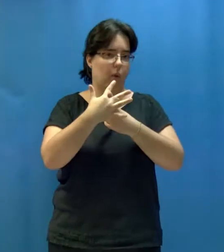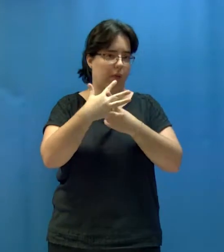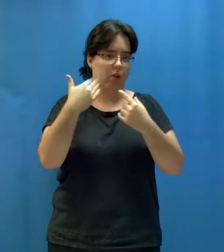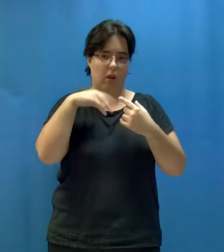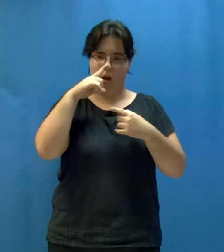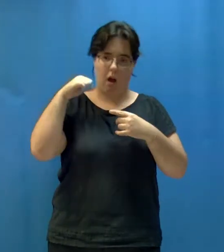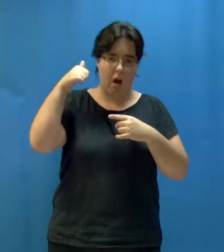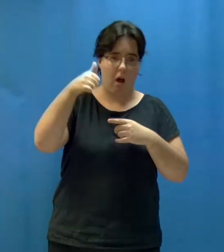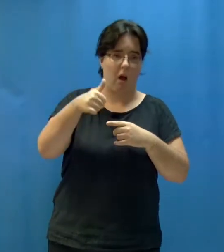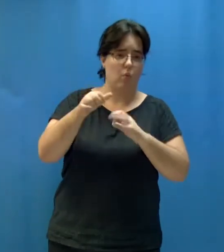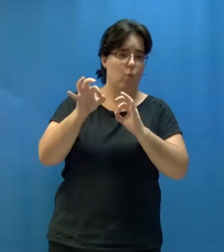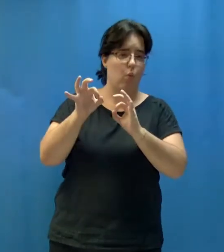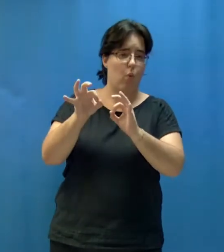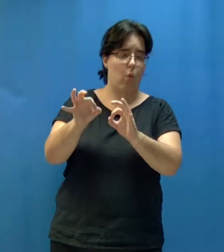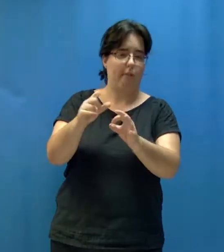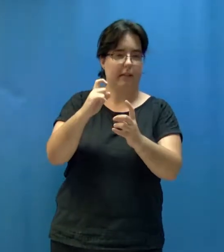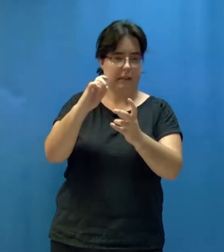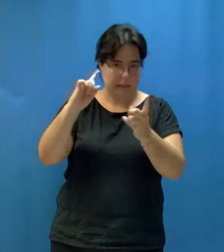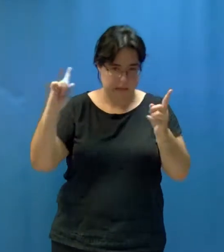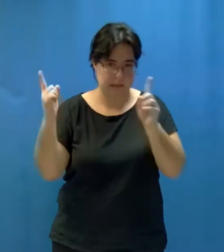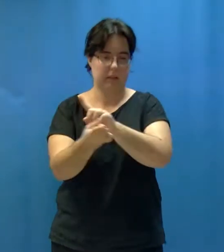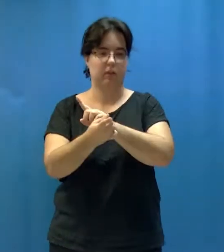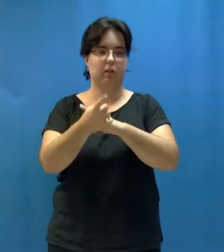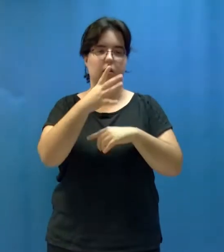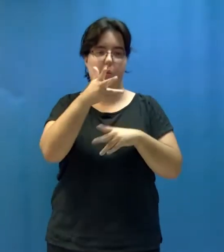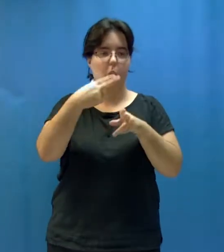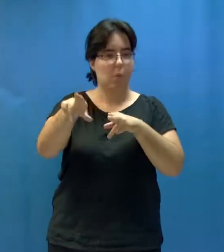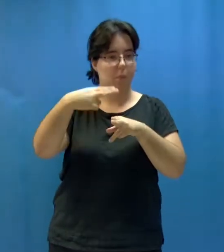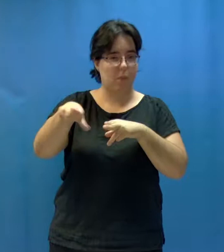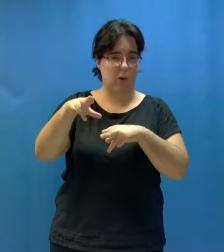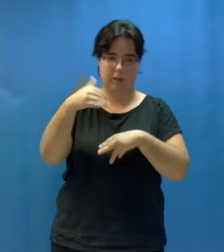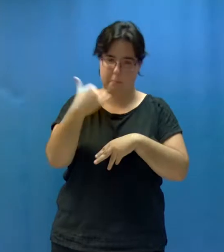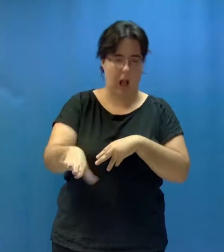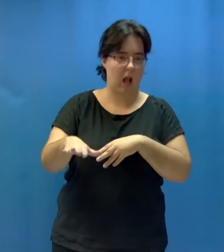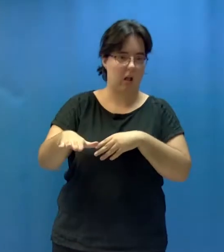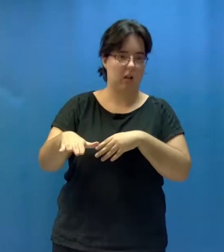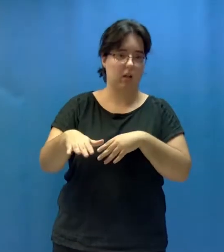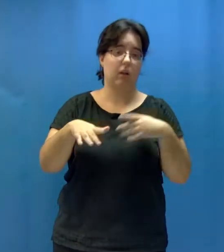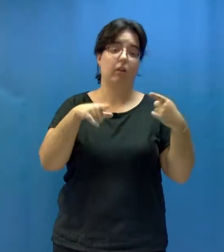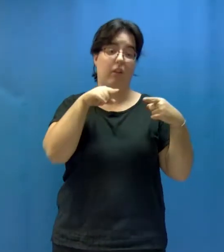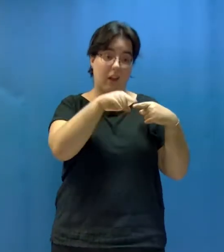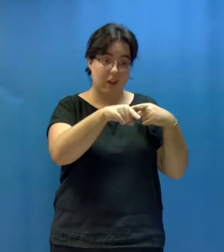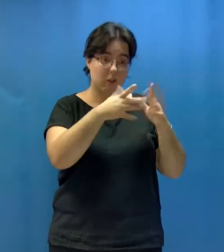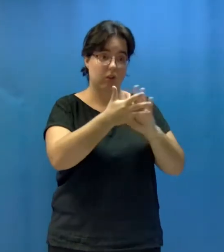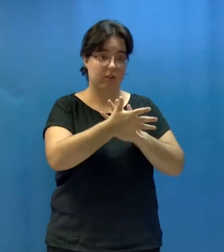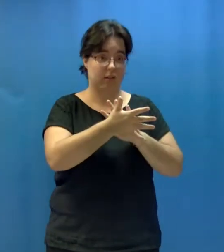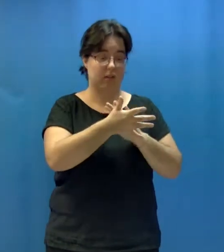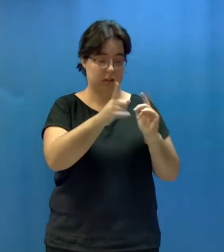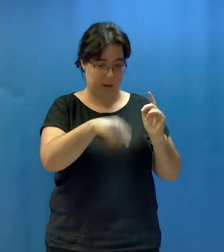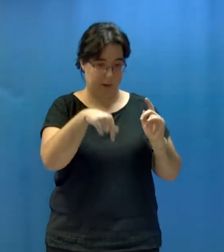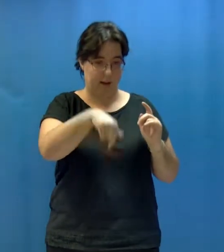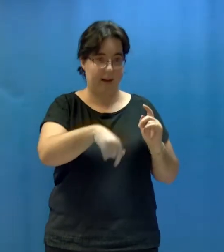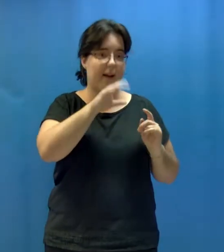de España como consecuencia de políticas nefastamente llevadas por los socialistas anteriormente. Esa es la razón por la que en Castellón